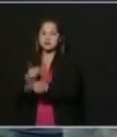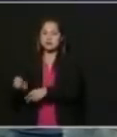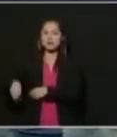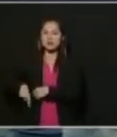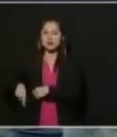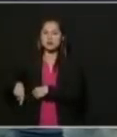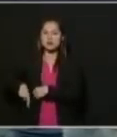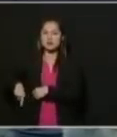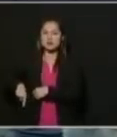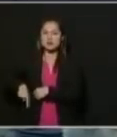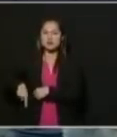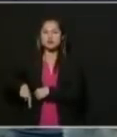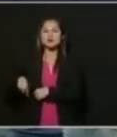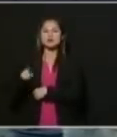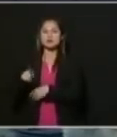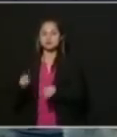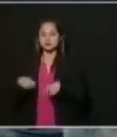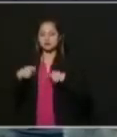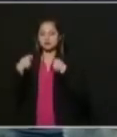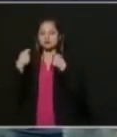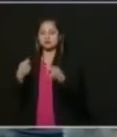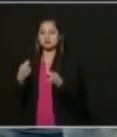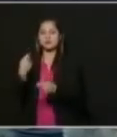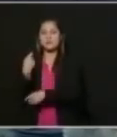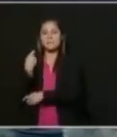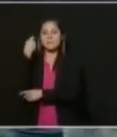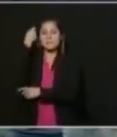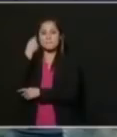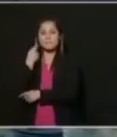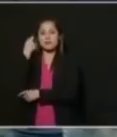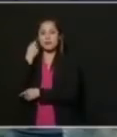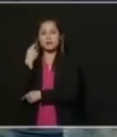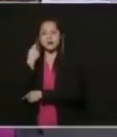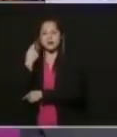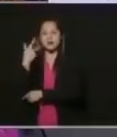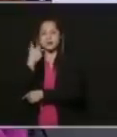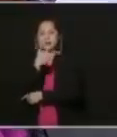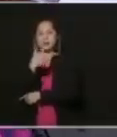una beca de 800 pesos mensuales.